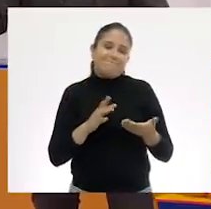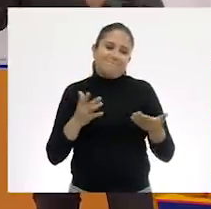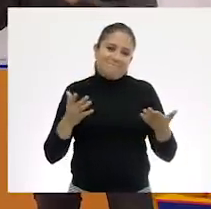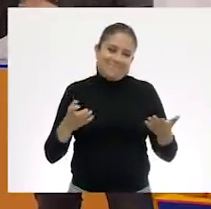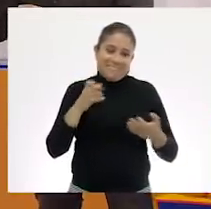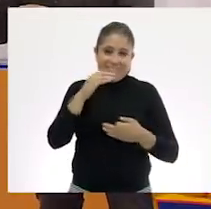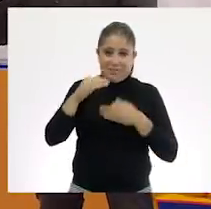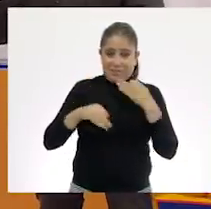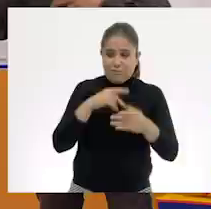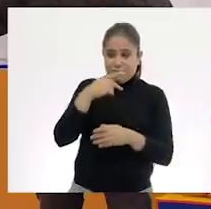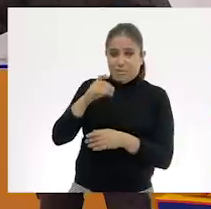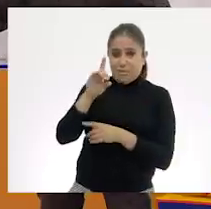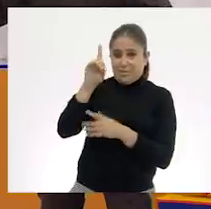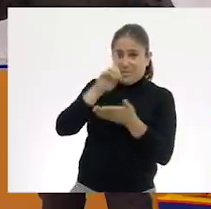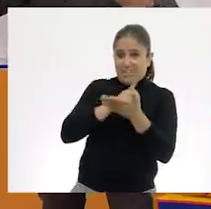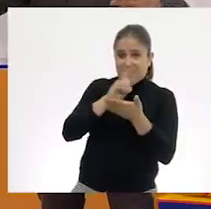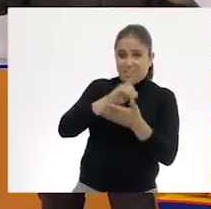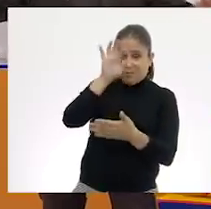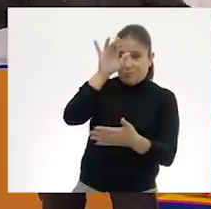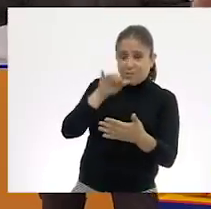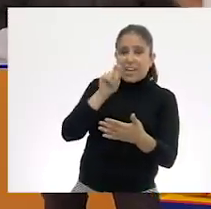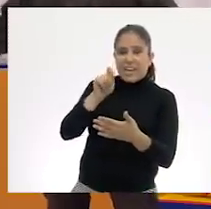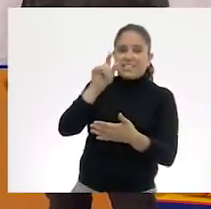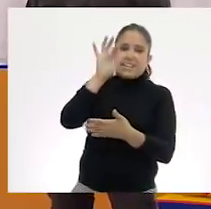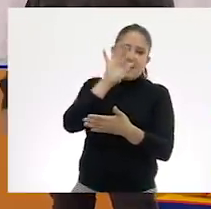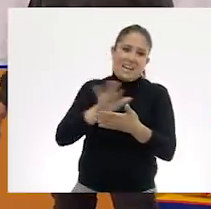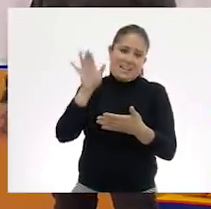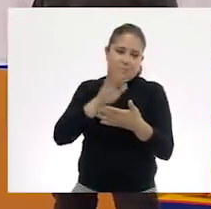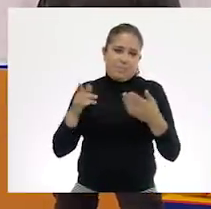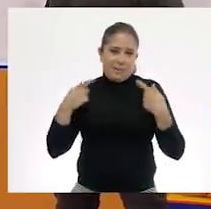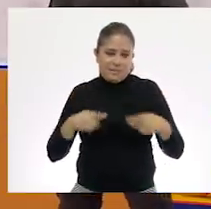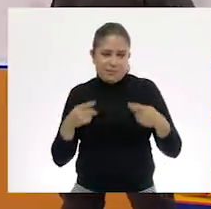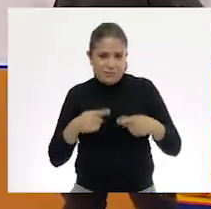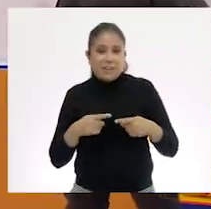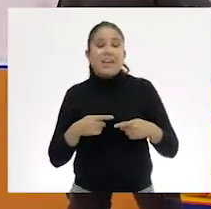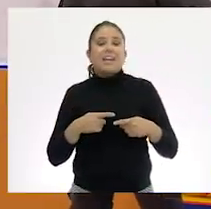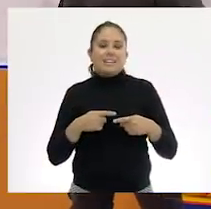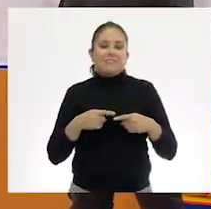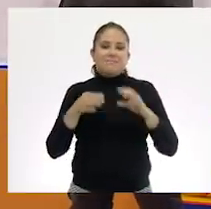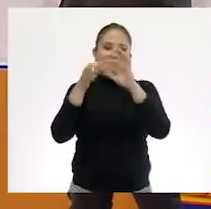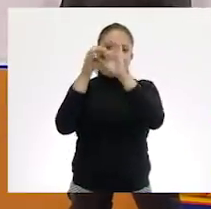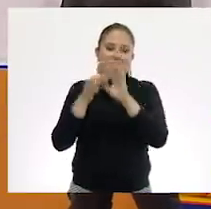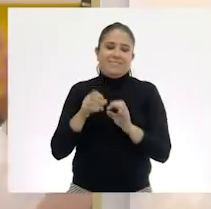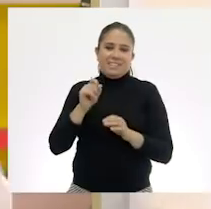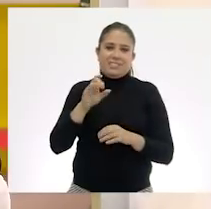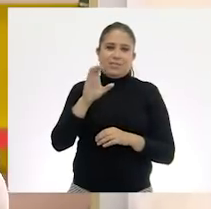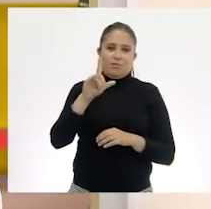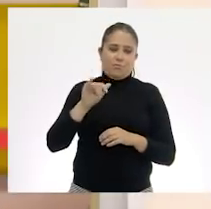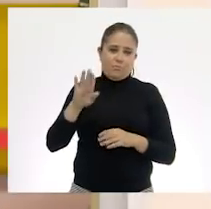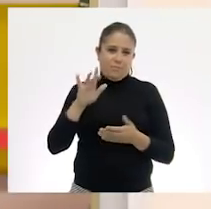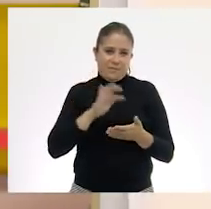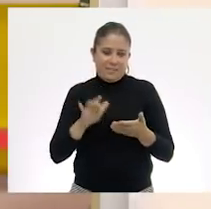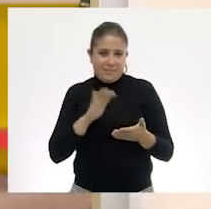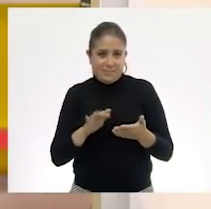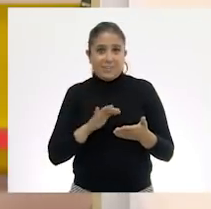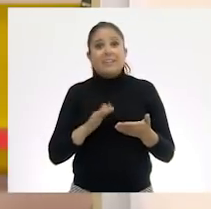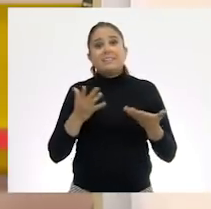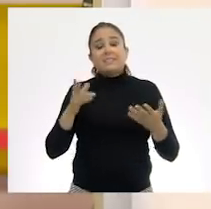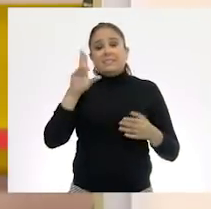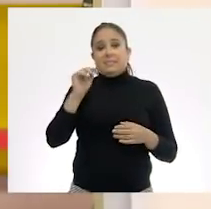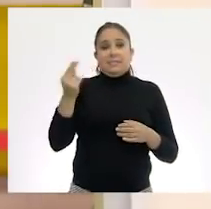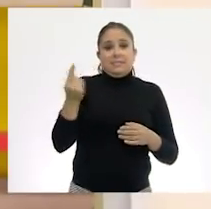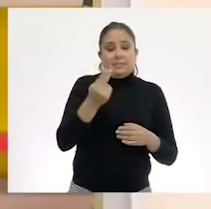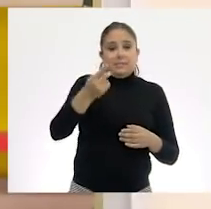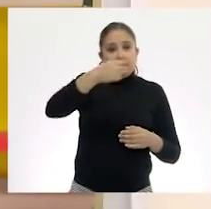los que pertenecen a ese directorio son lectoras y lectores. Exacto, y pertenecen justamente a ese club. Y obviamente no lo necesitamos,